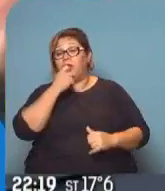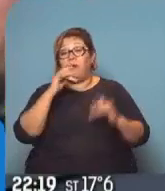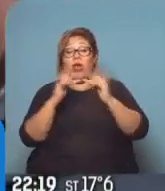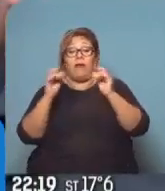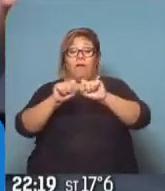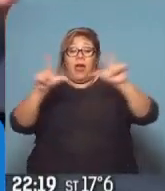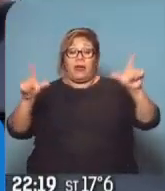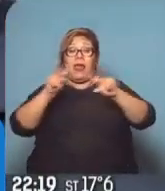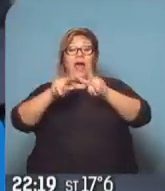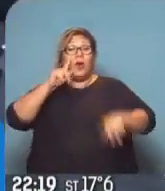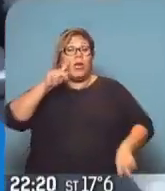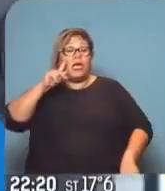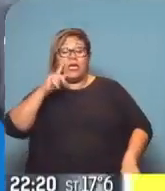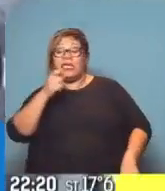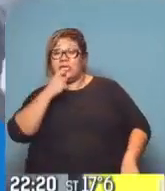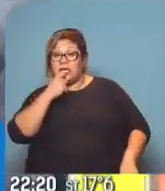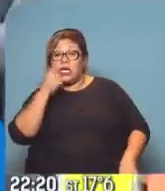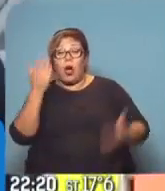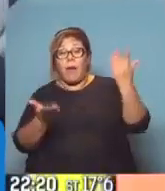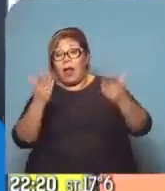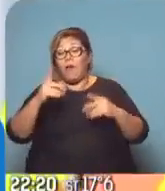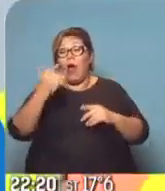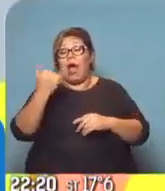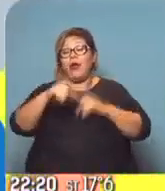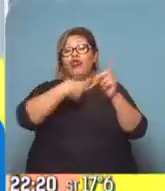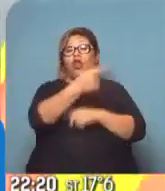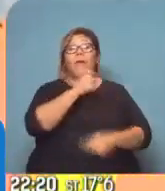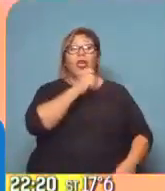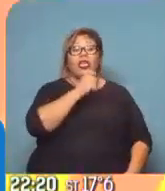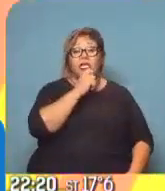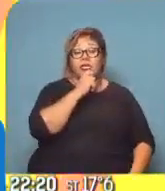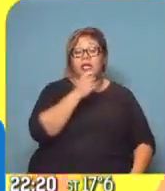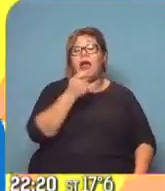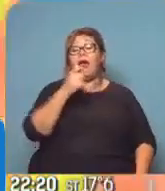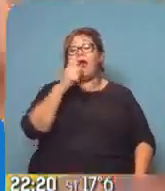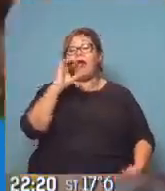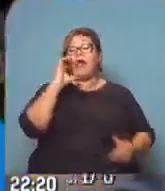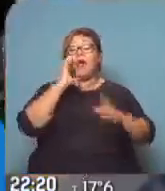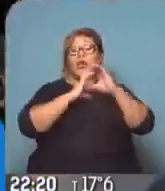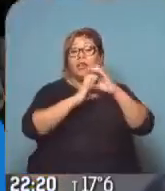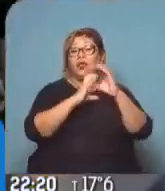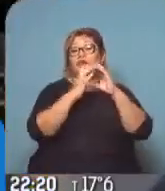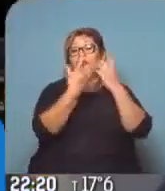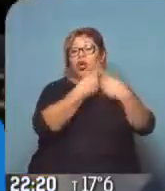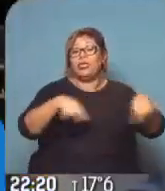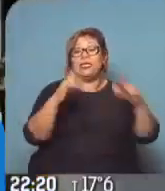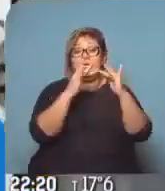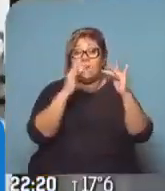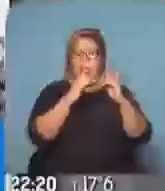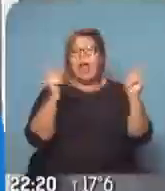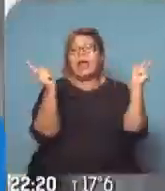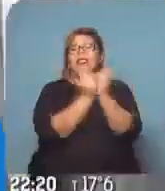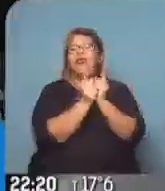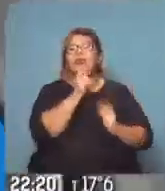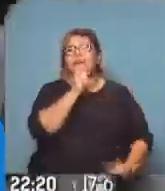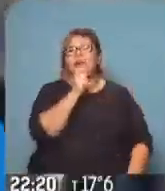muy parecido a la de otros medios en el sentido de que te dice, bueno, tengo tal y cual filtración, y hay una especie de resumen de prensa que te dice